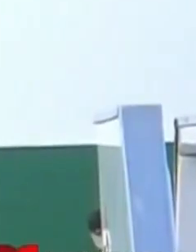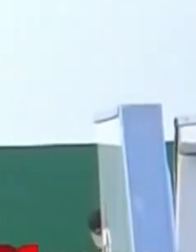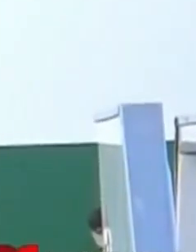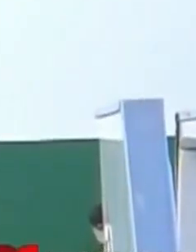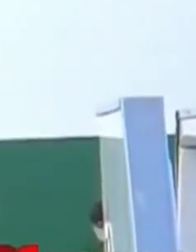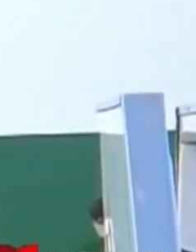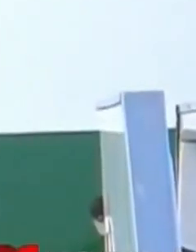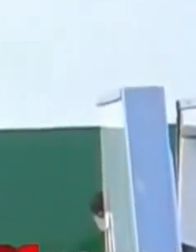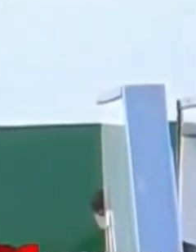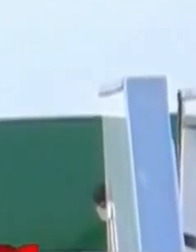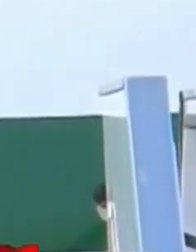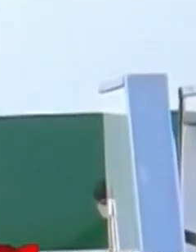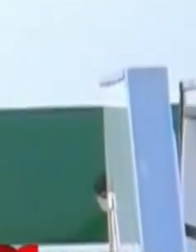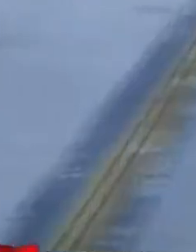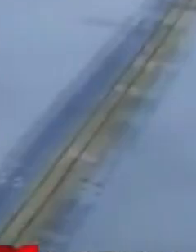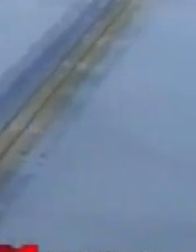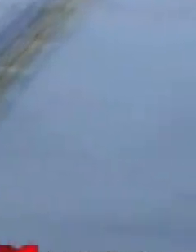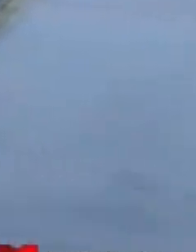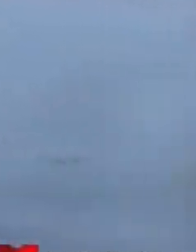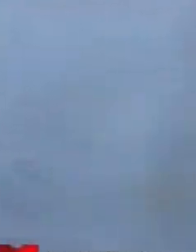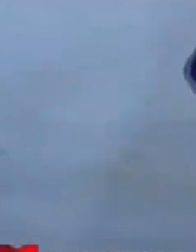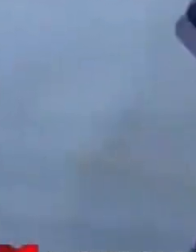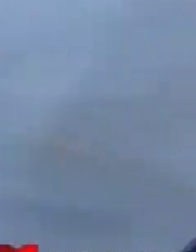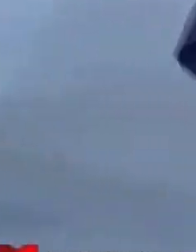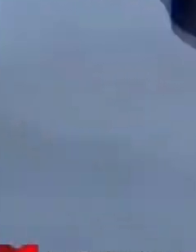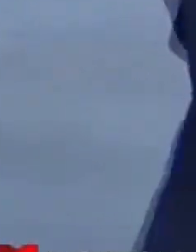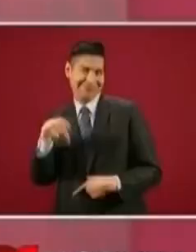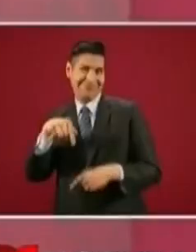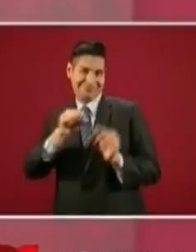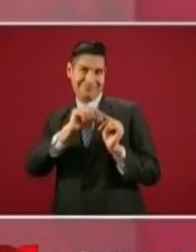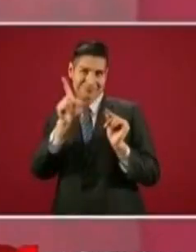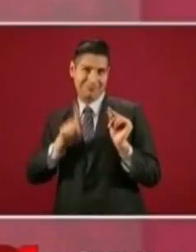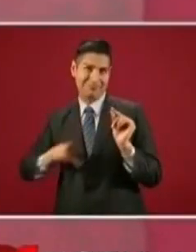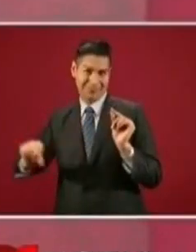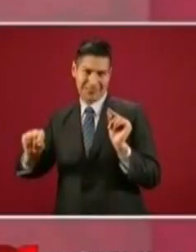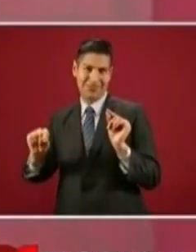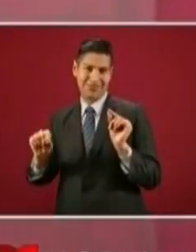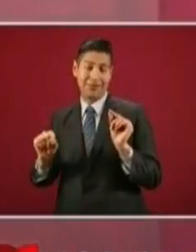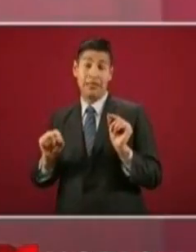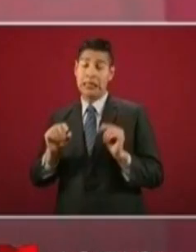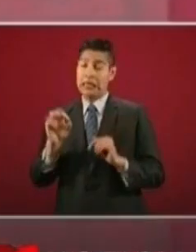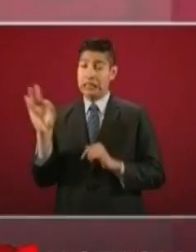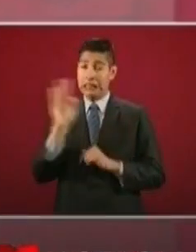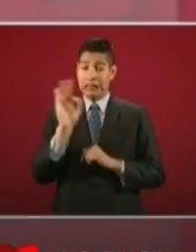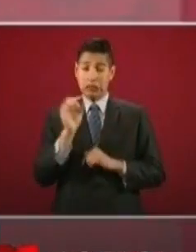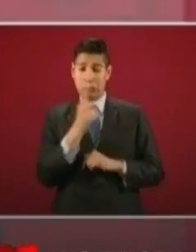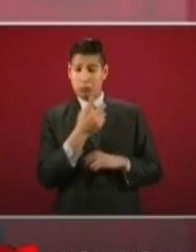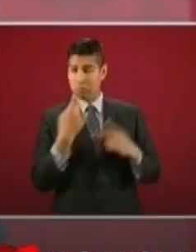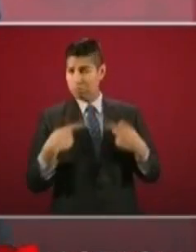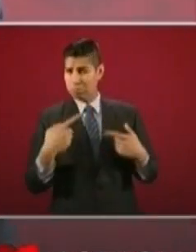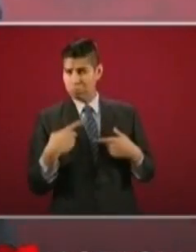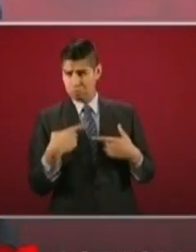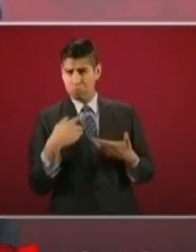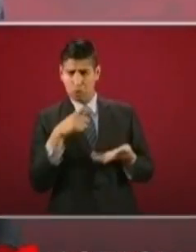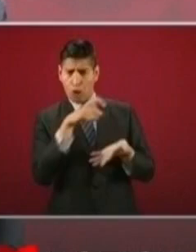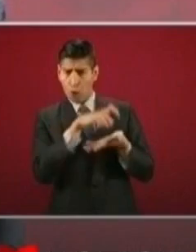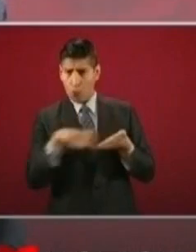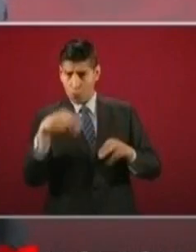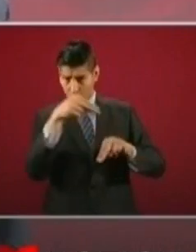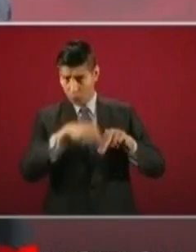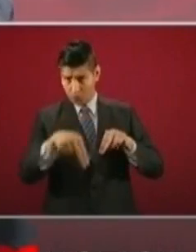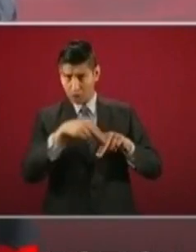compra fue un agravio para los mexicanos, sobre todo los más pobres. El que compre un número, un cachito, está